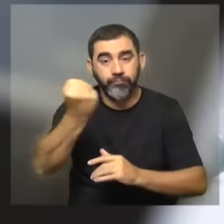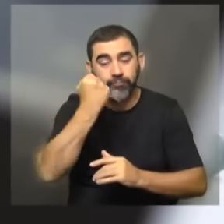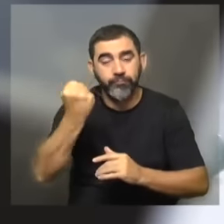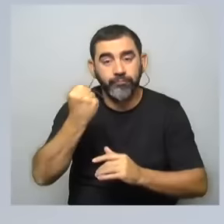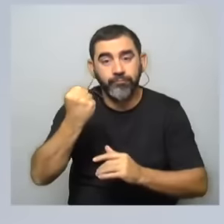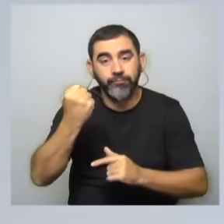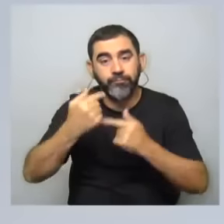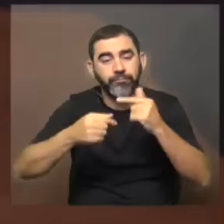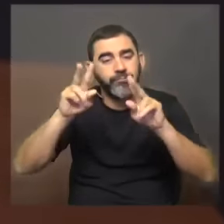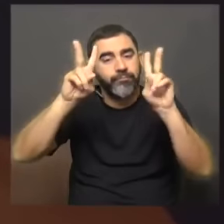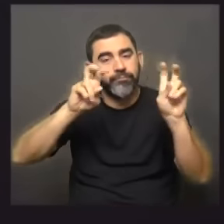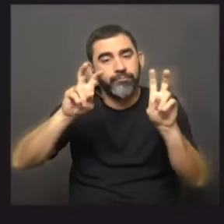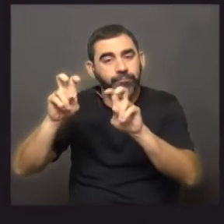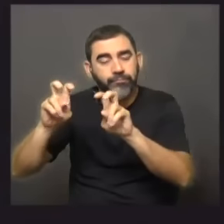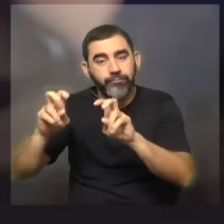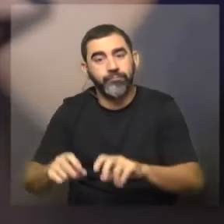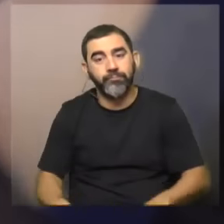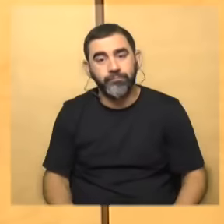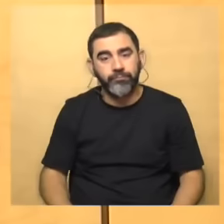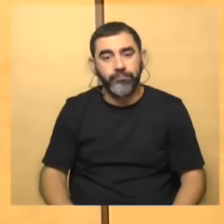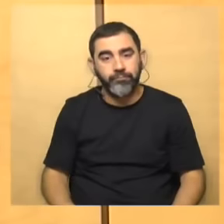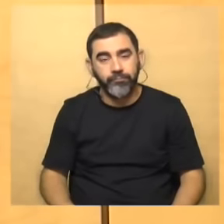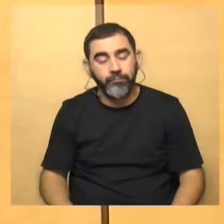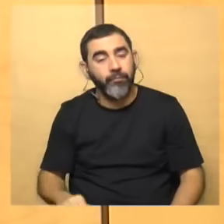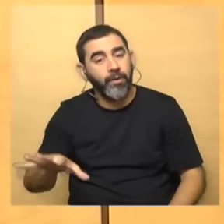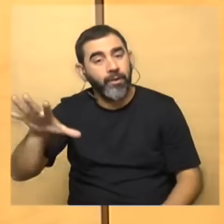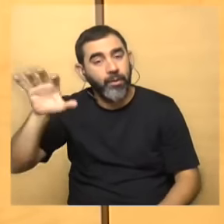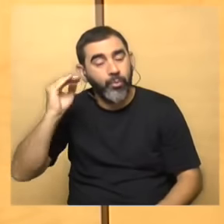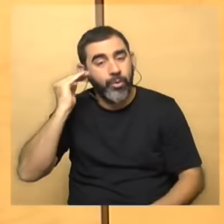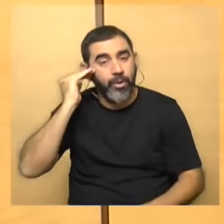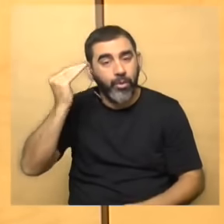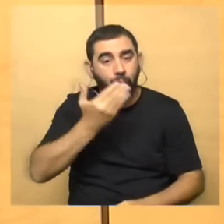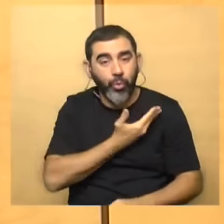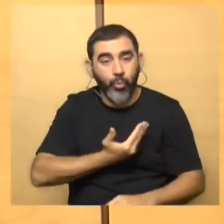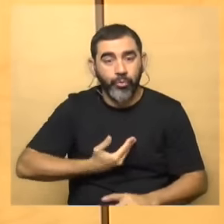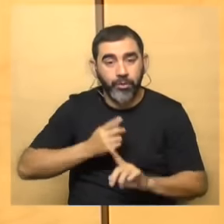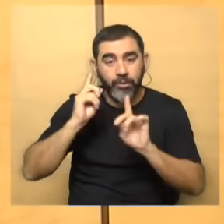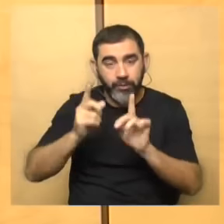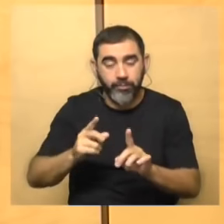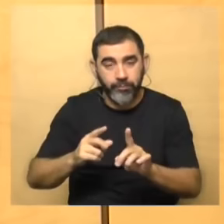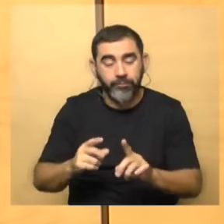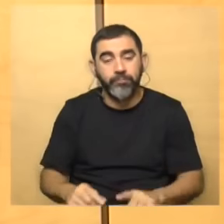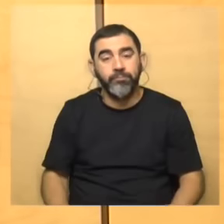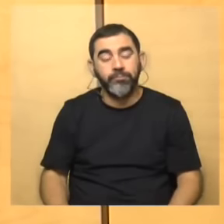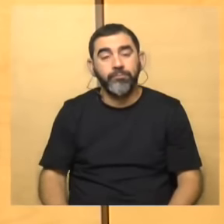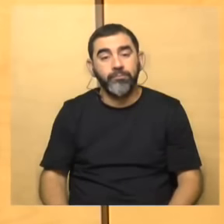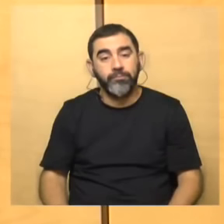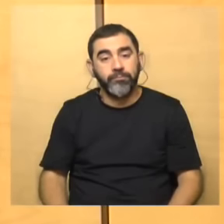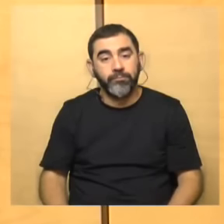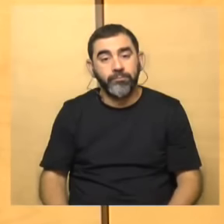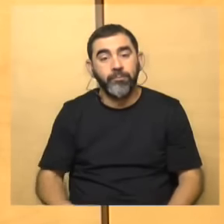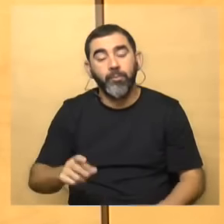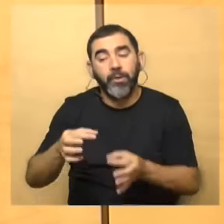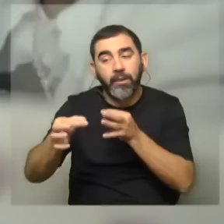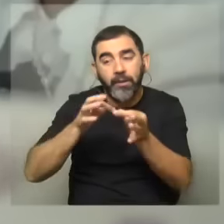bueno distintos temas que se recogen se escuchan también a los docentes para después poder profundizar en las estrategias formativas que desarrollamos